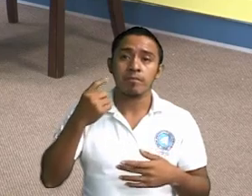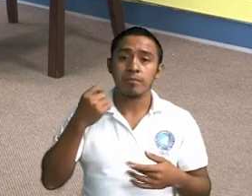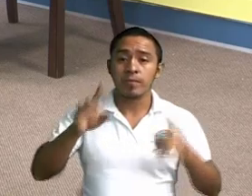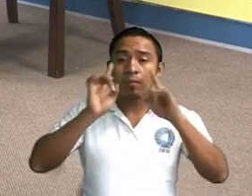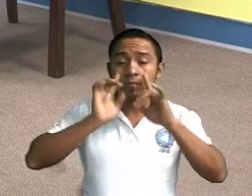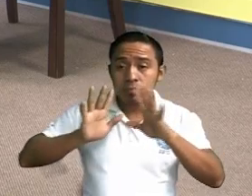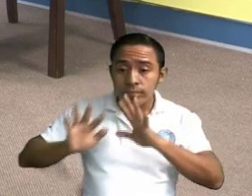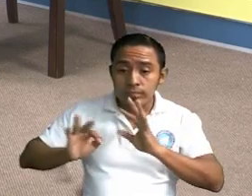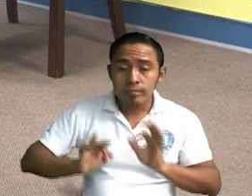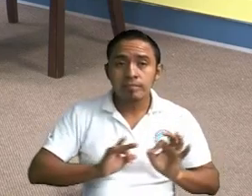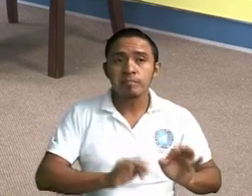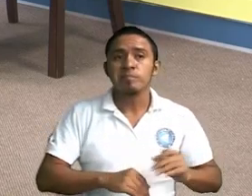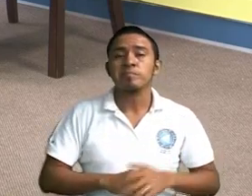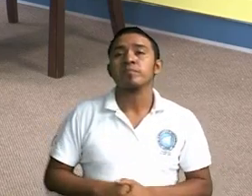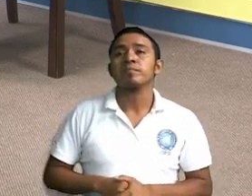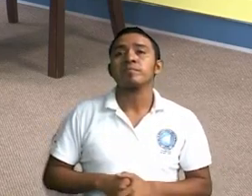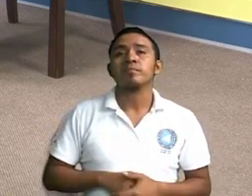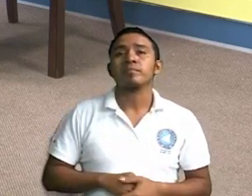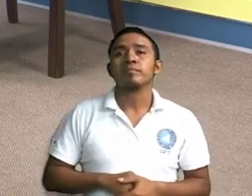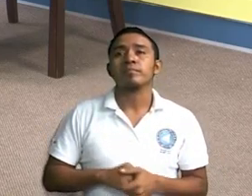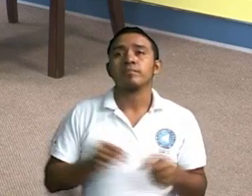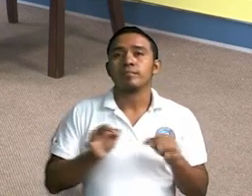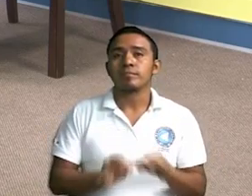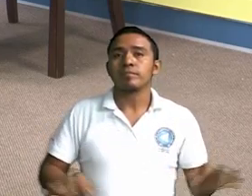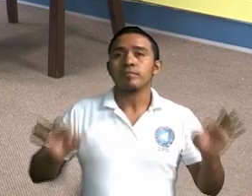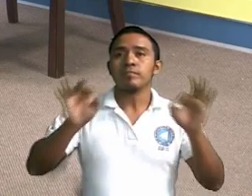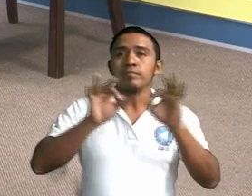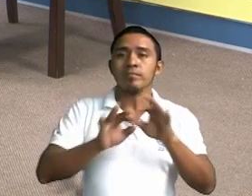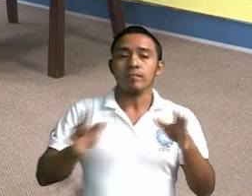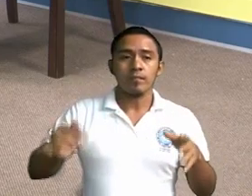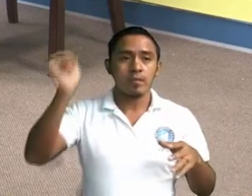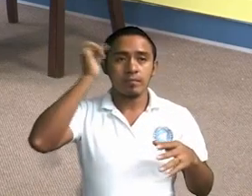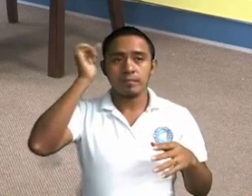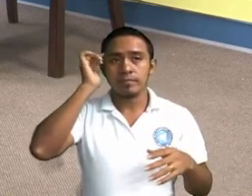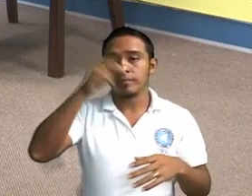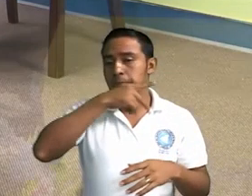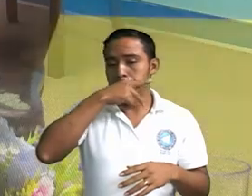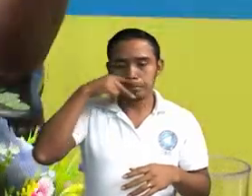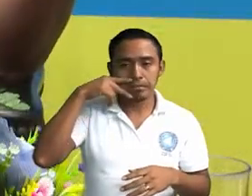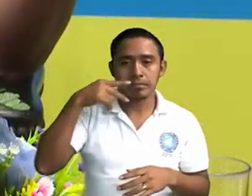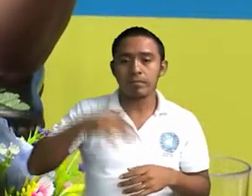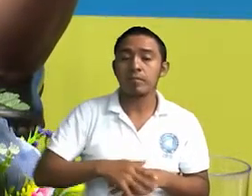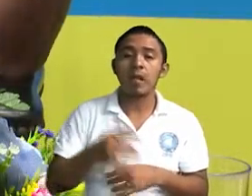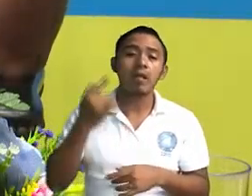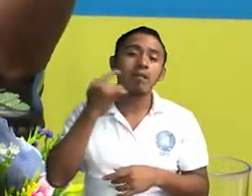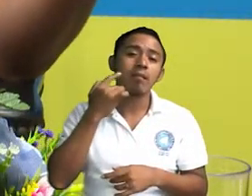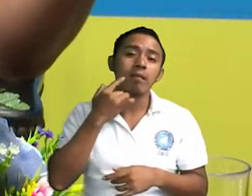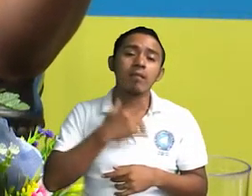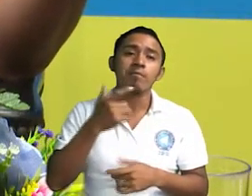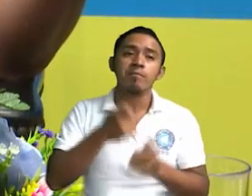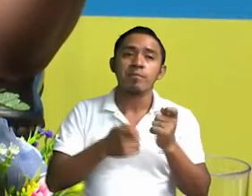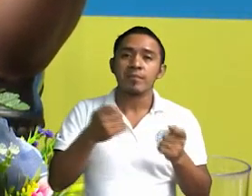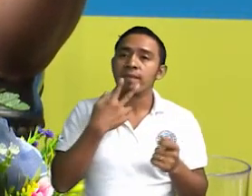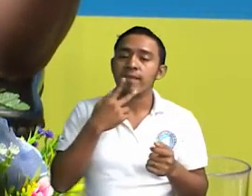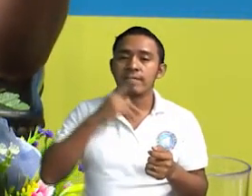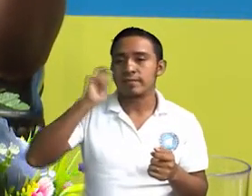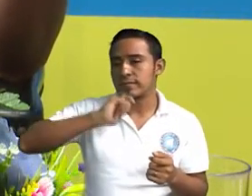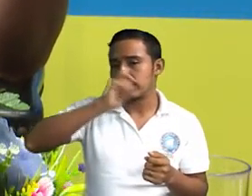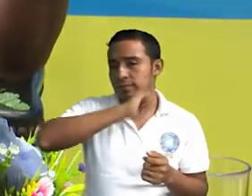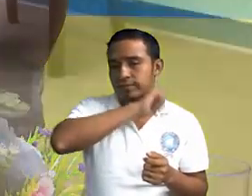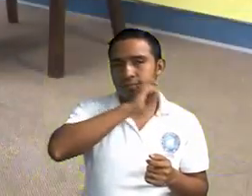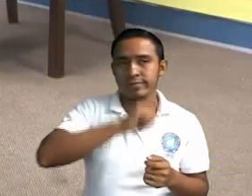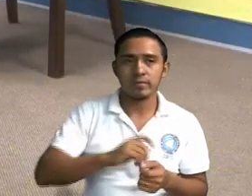adecuados importante eso que decía usted es el pensamiento de muchos padres que porque son dientes de leche no se los lavan incluso están